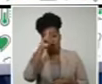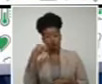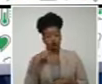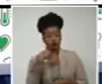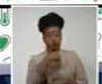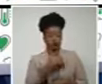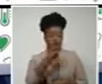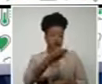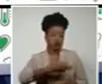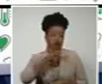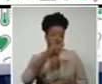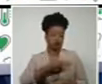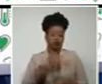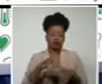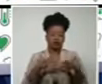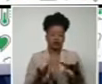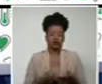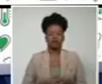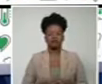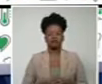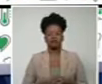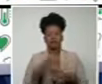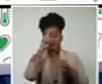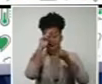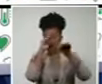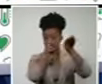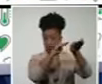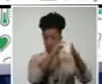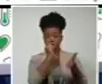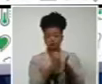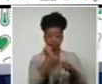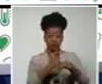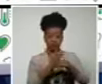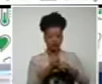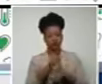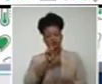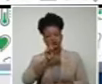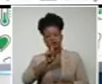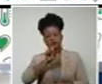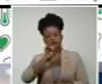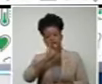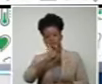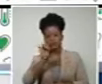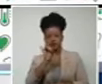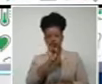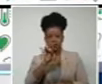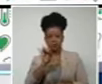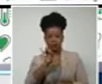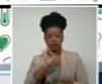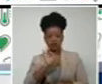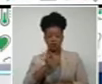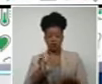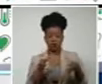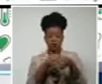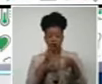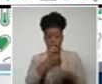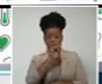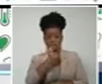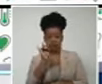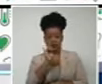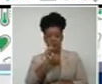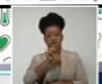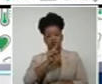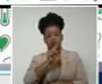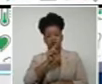manifestaba que ingresados, casos confirmados ingresados, 177, de ellos 173 presentan una